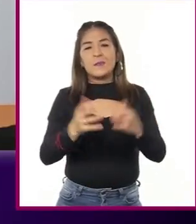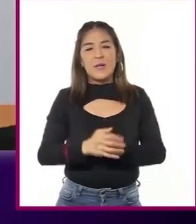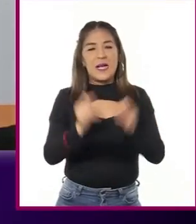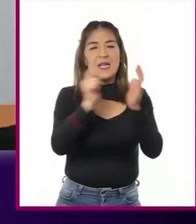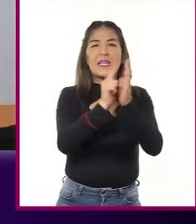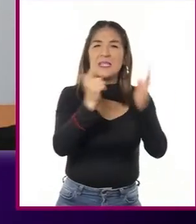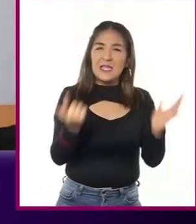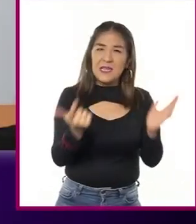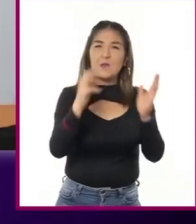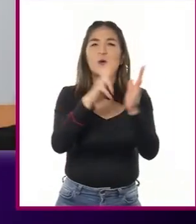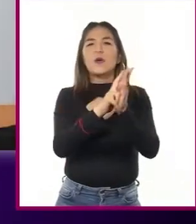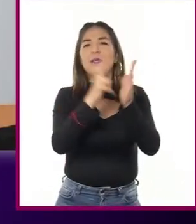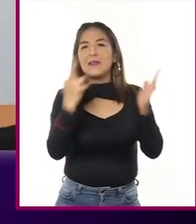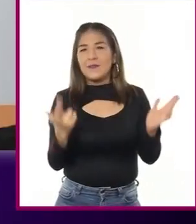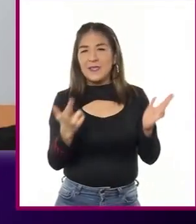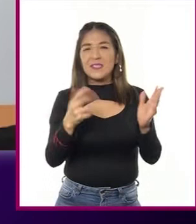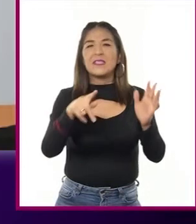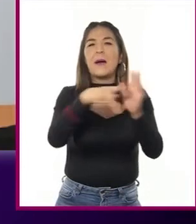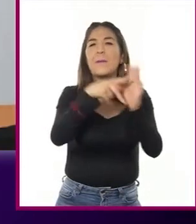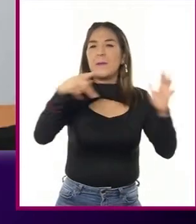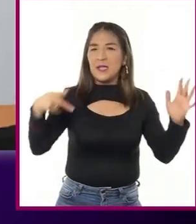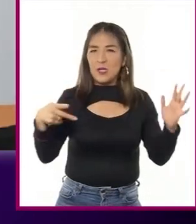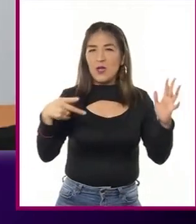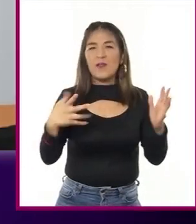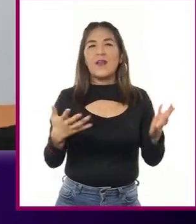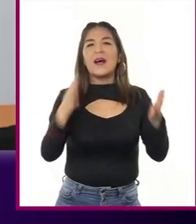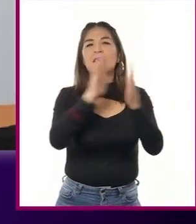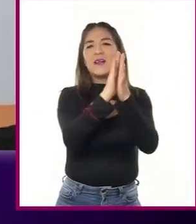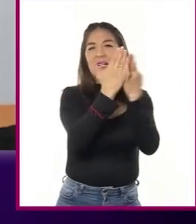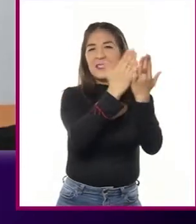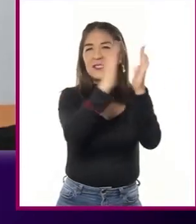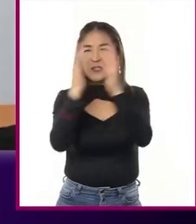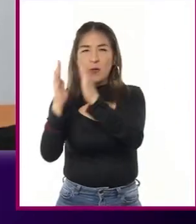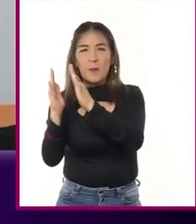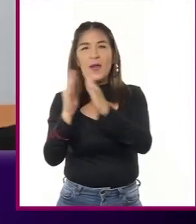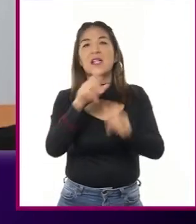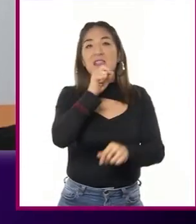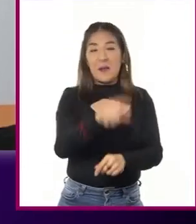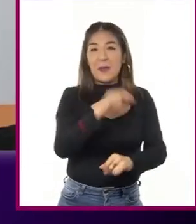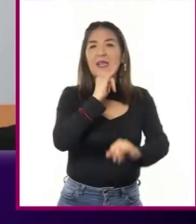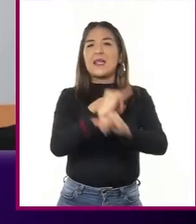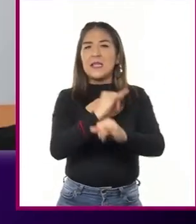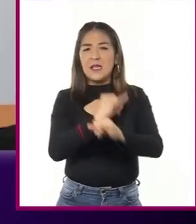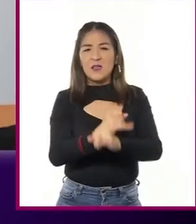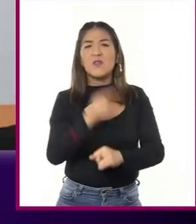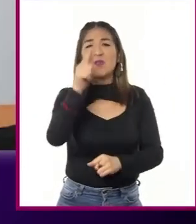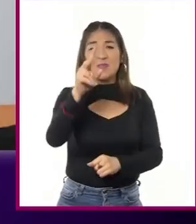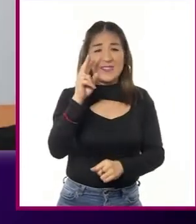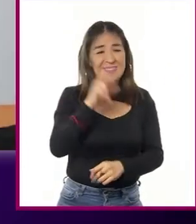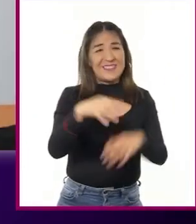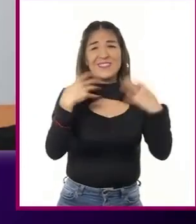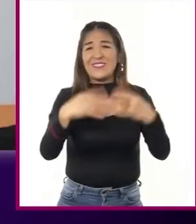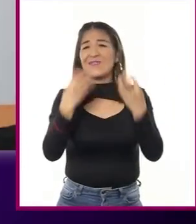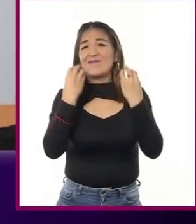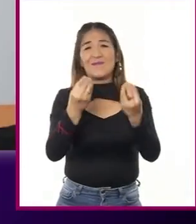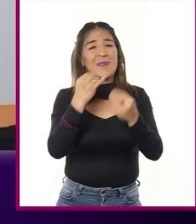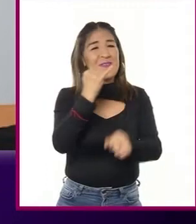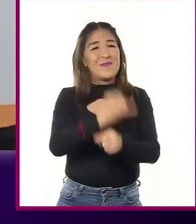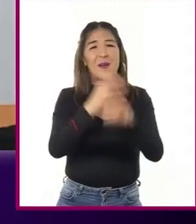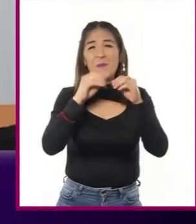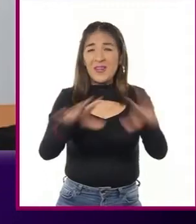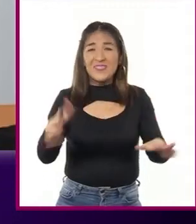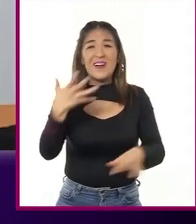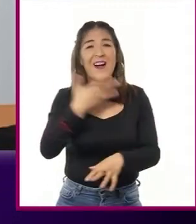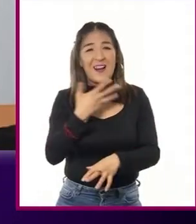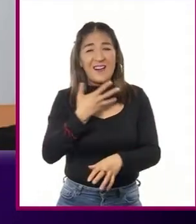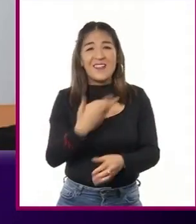libros, revistas, periódicos, enciclopedias o incluso en internet, de tanta información que existe, resulta